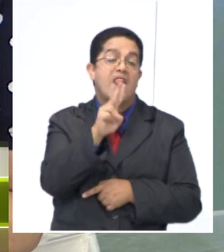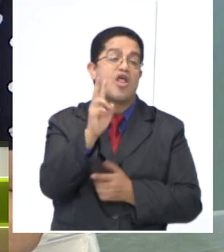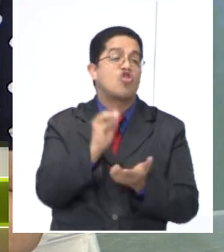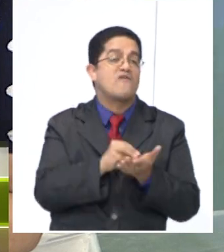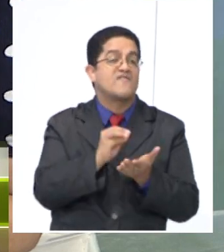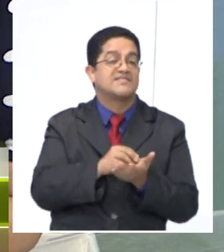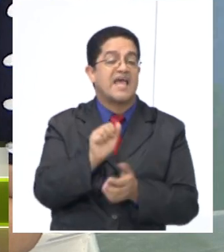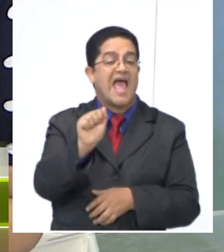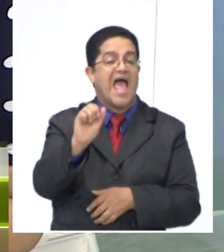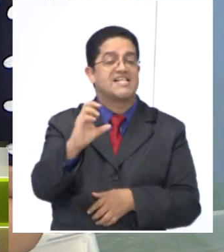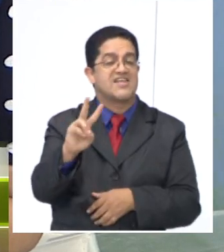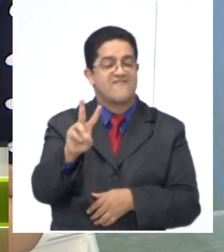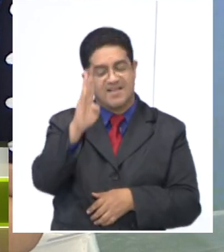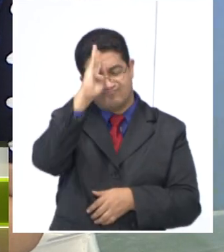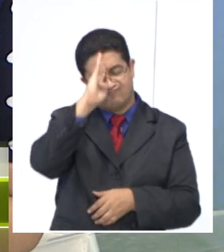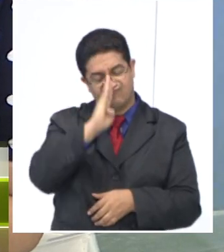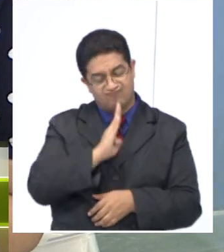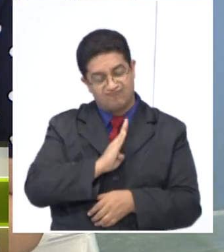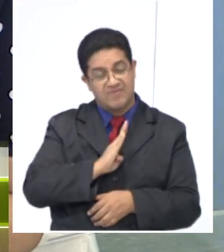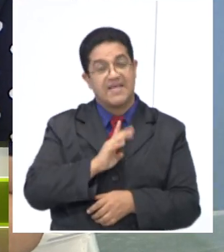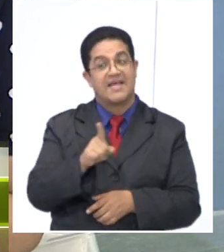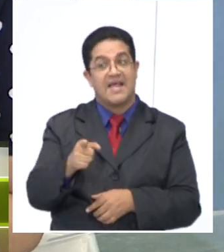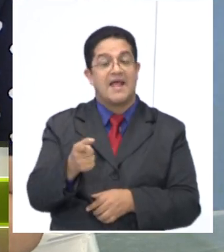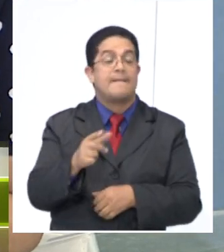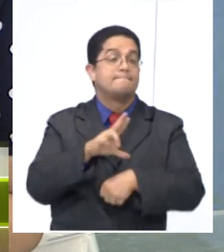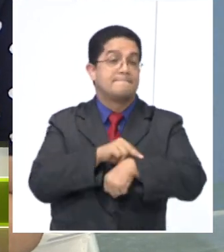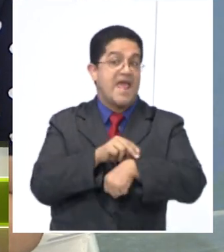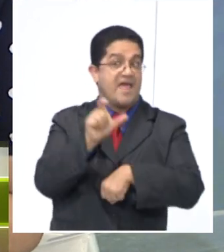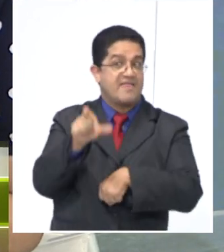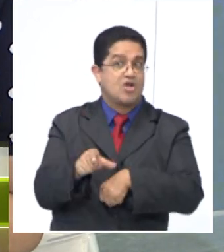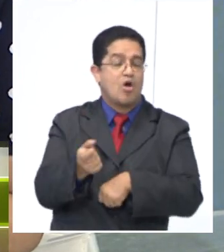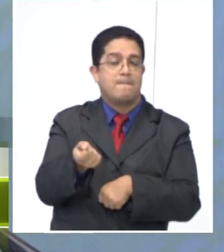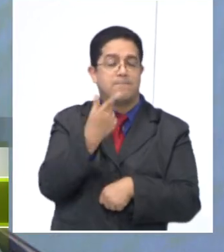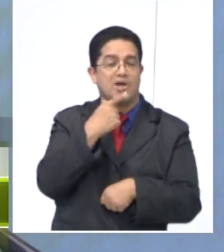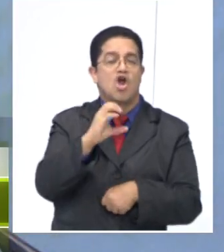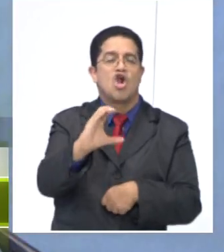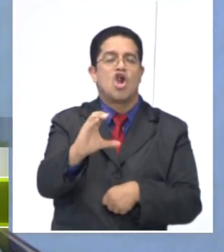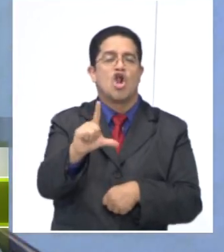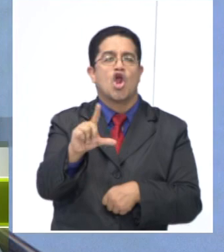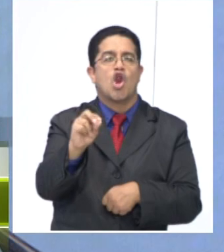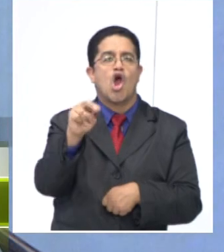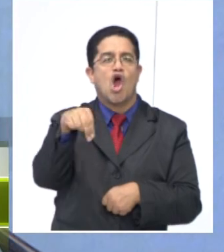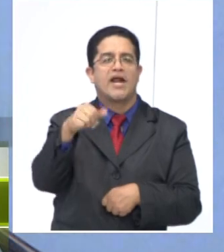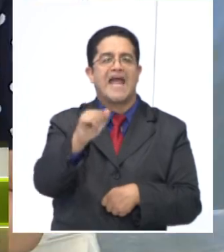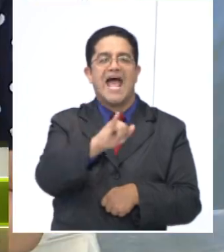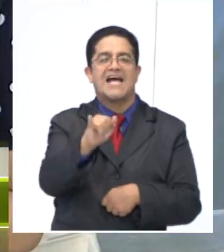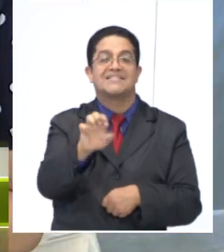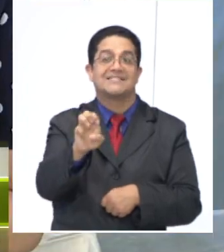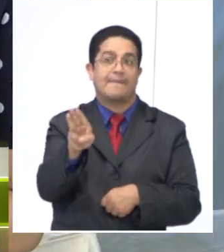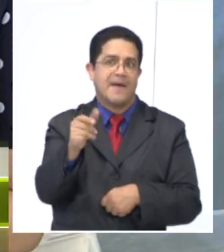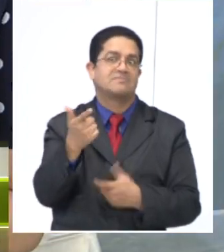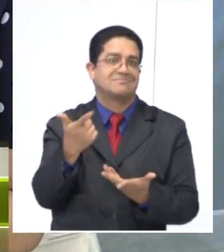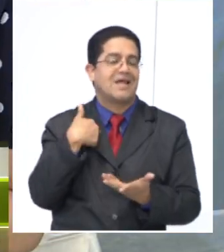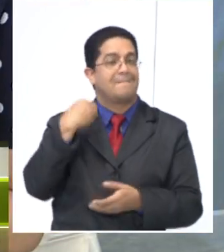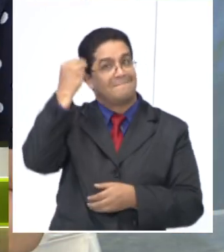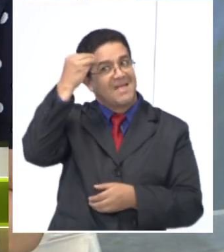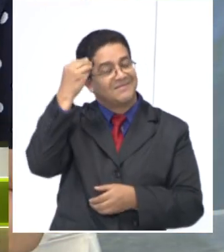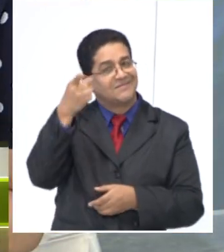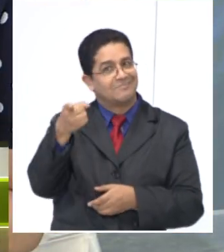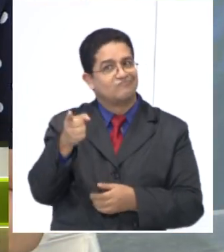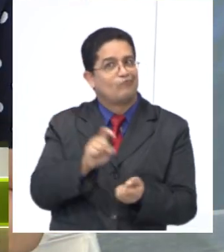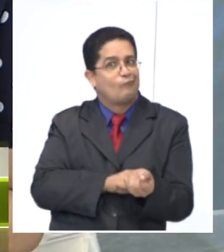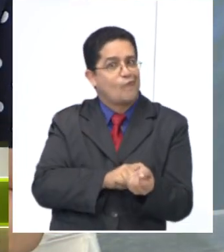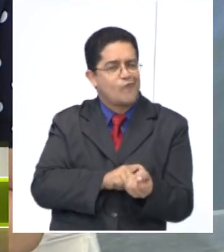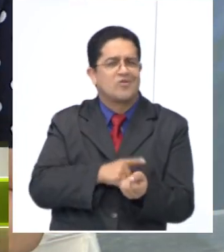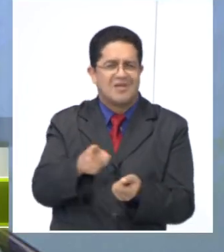hace años y el doctor le recetó un clonazepam y ahora creemos que es dependiente de ella. ¿Hay alguna forma de